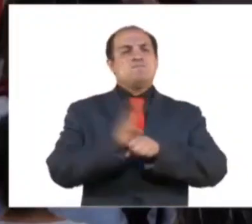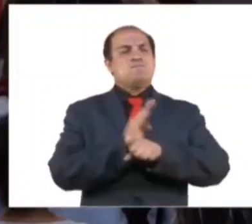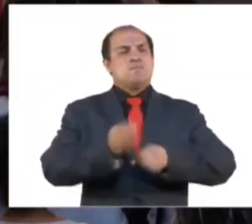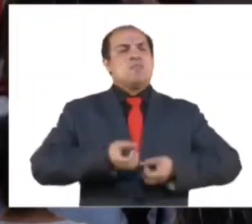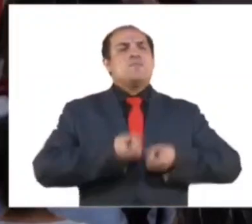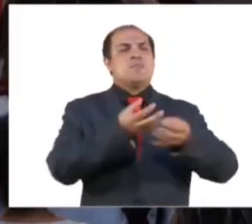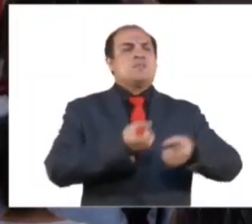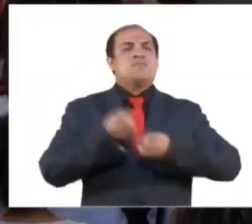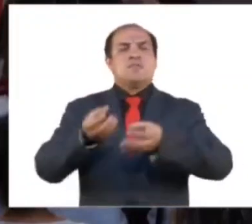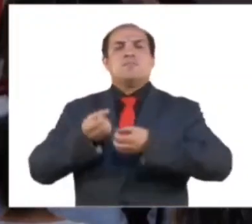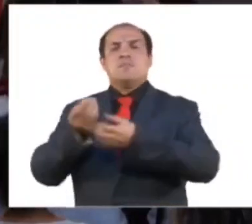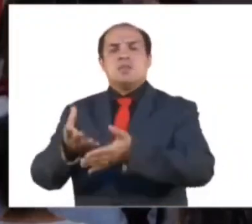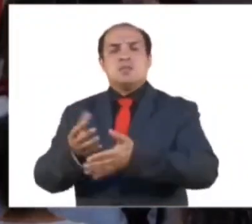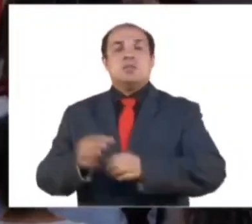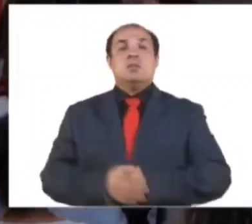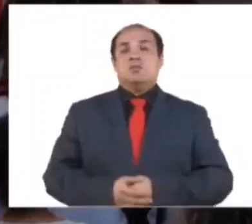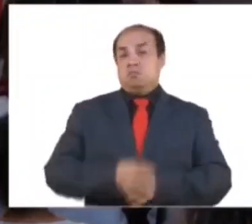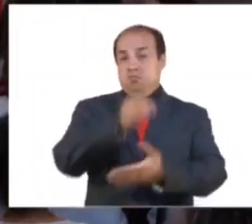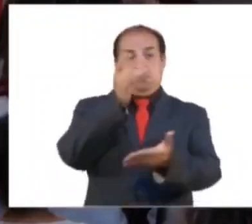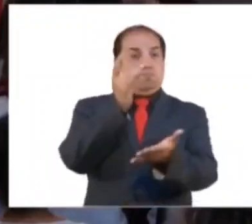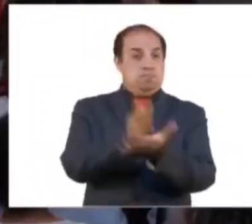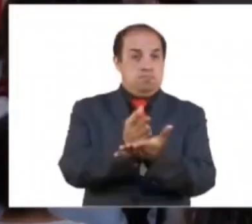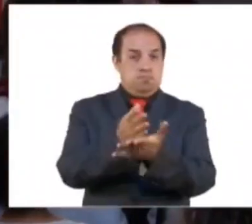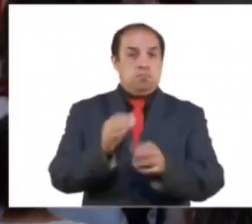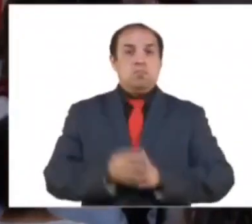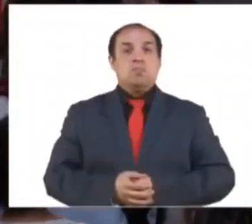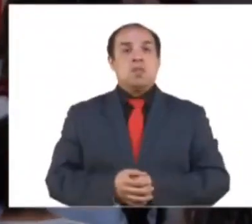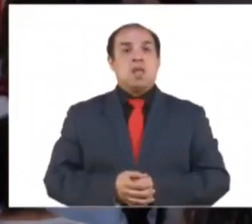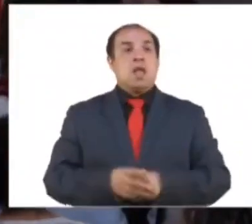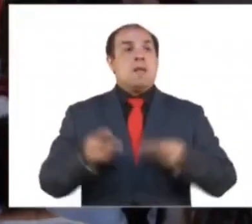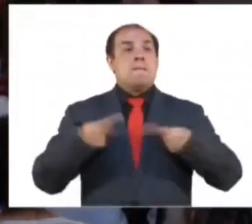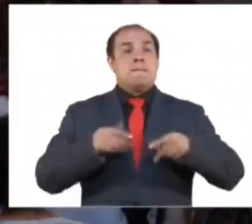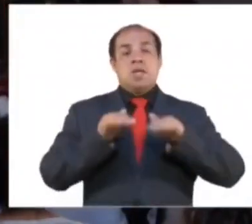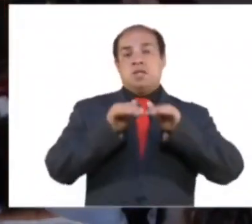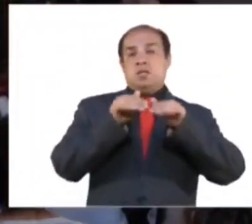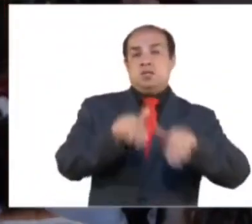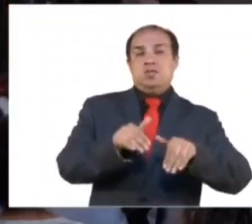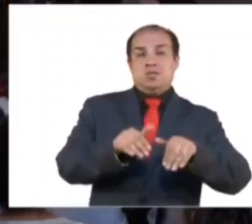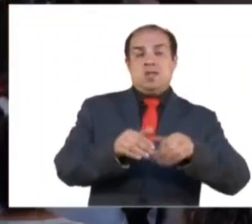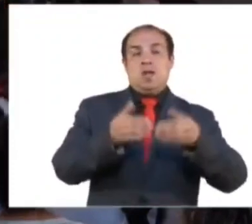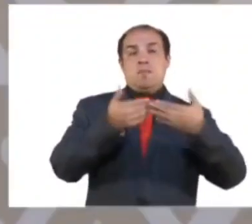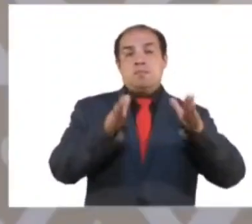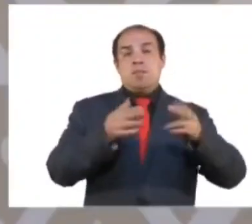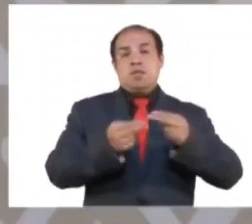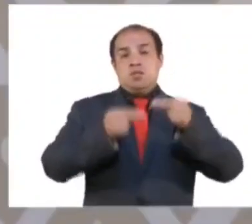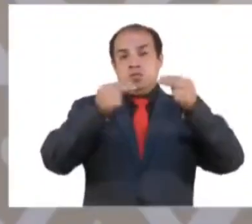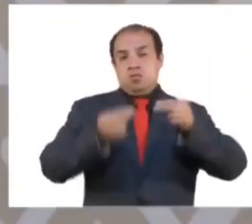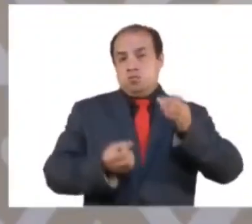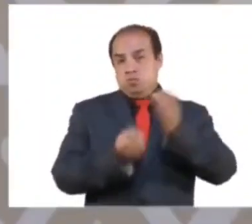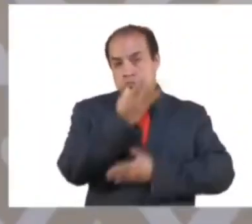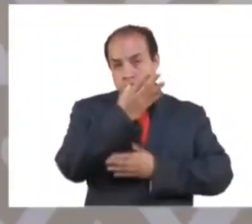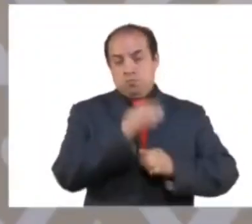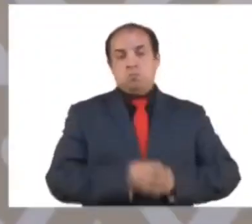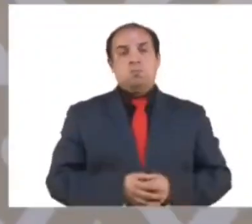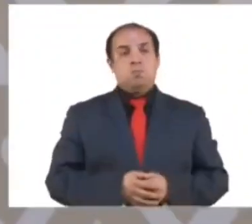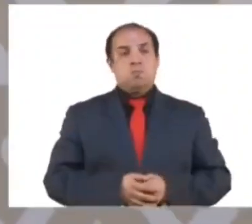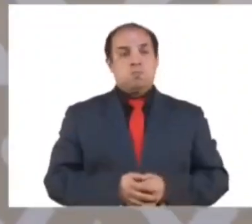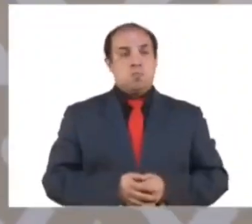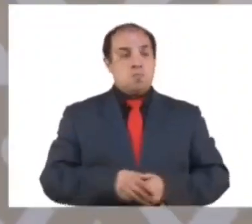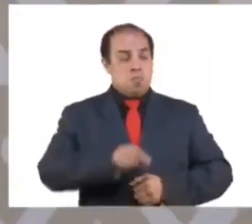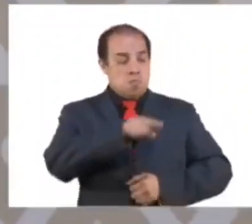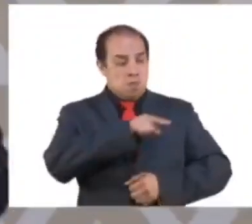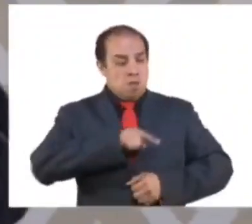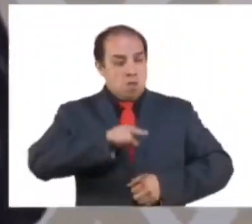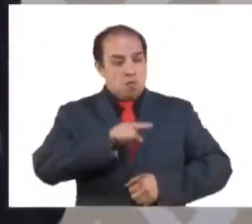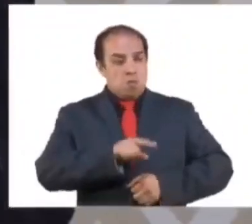beneficios. No solo que permite a los acreditados emprender un negocio, sino que les permite seguir